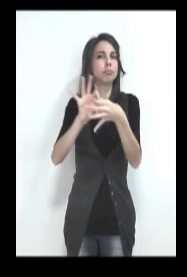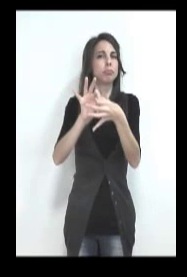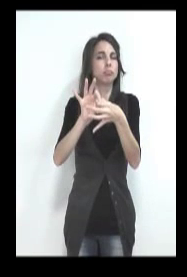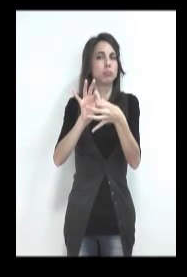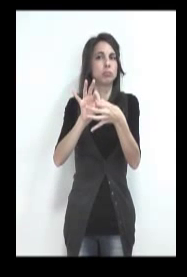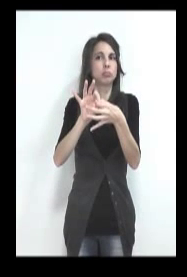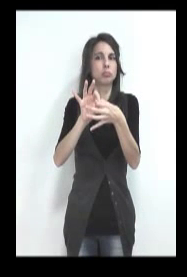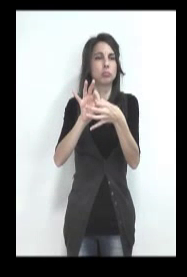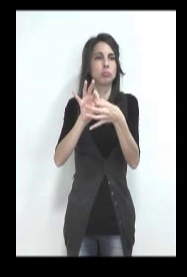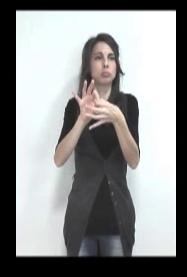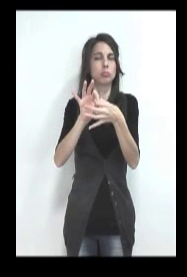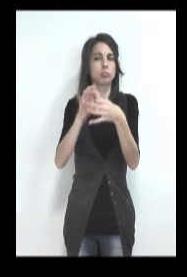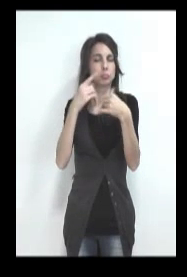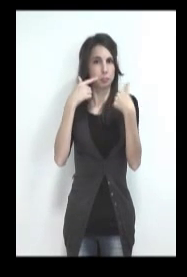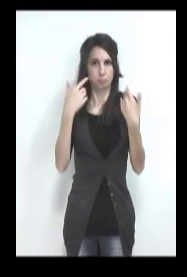línea de decir,